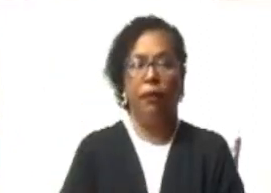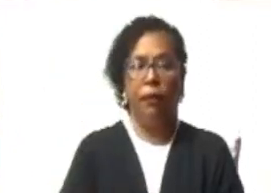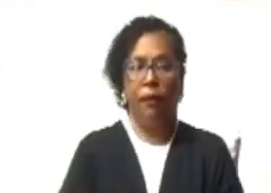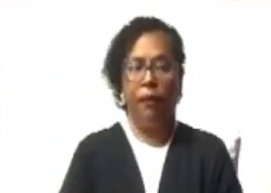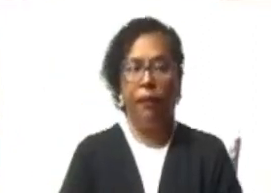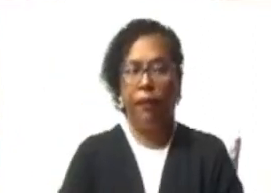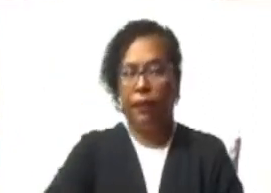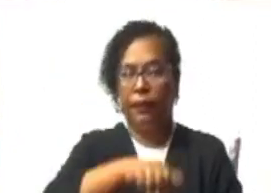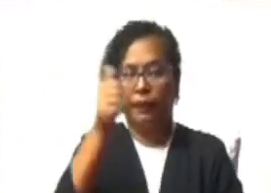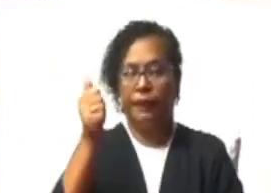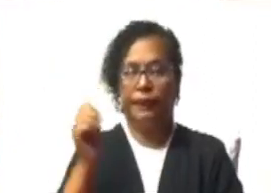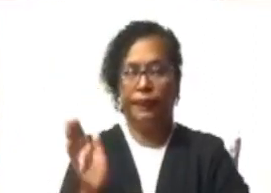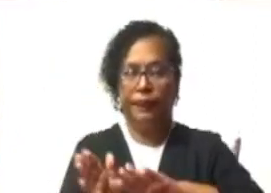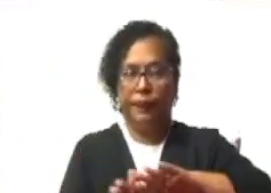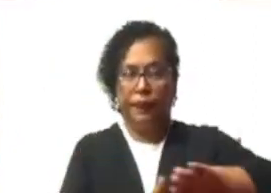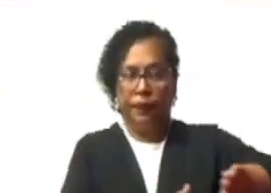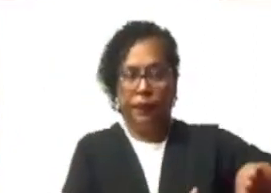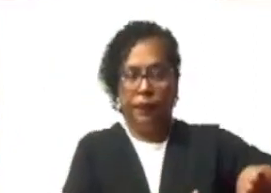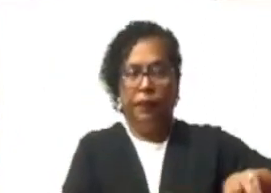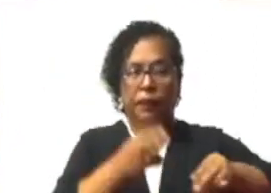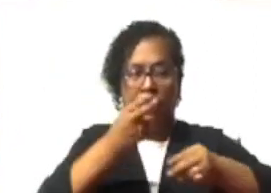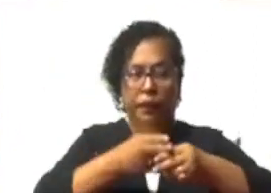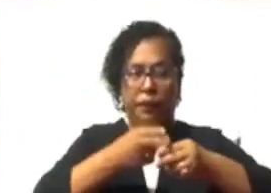Juan Julio Campos,